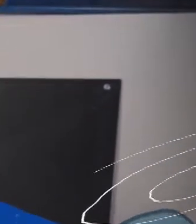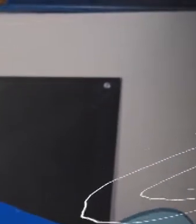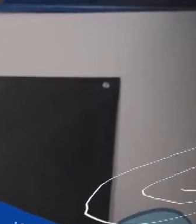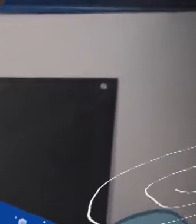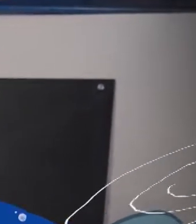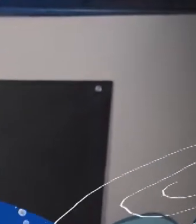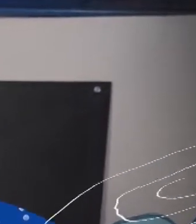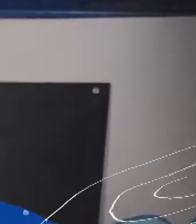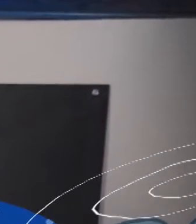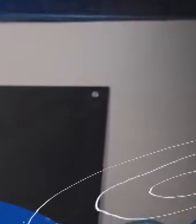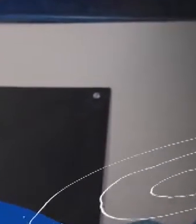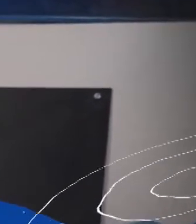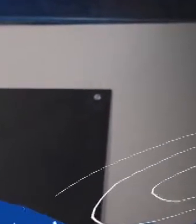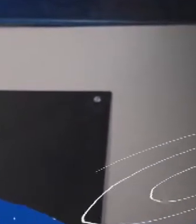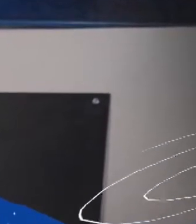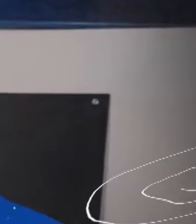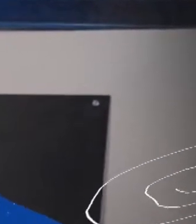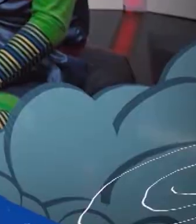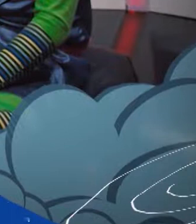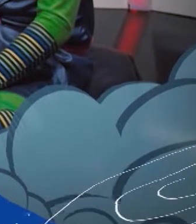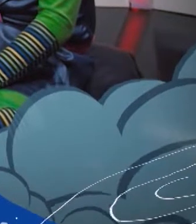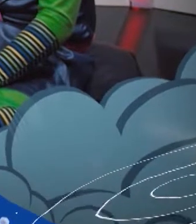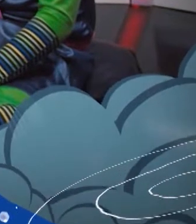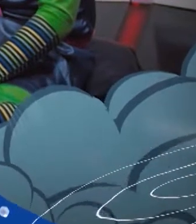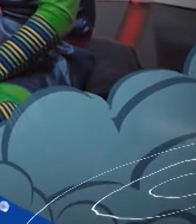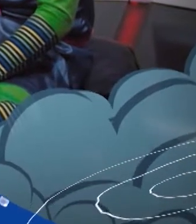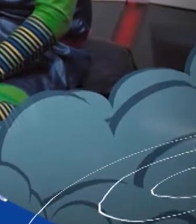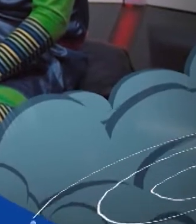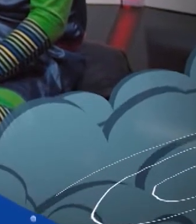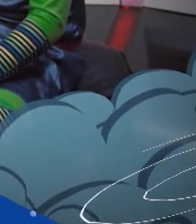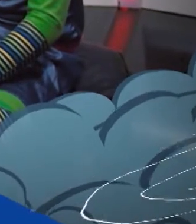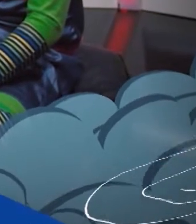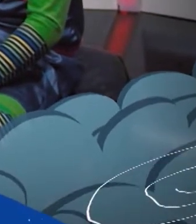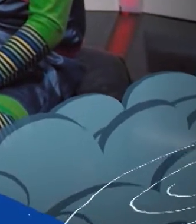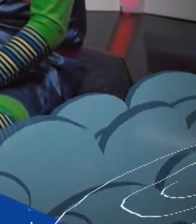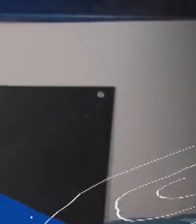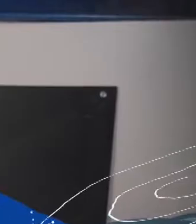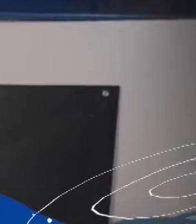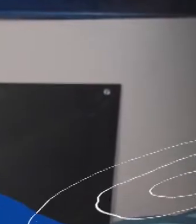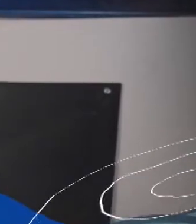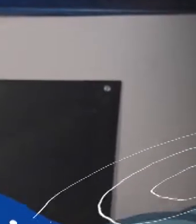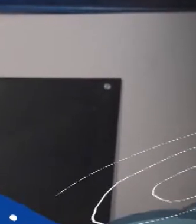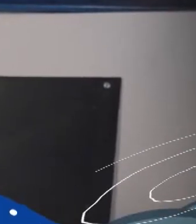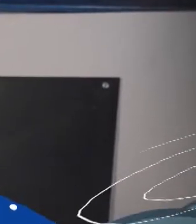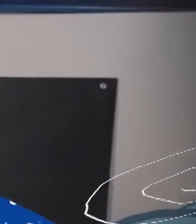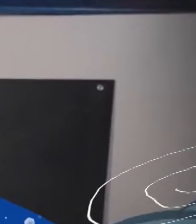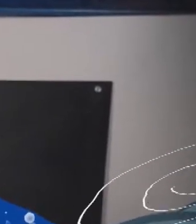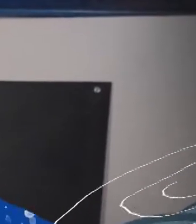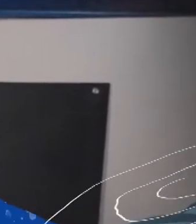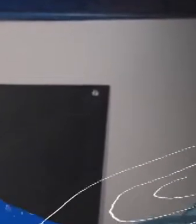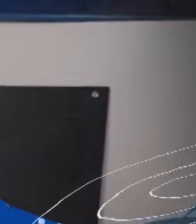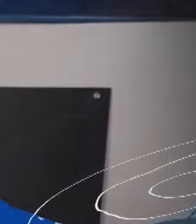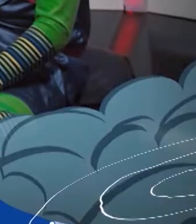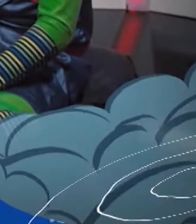anterior. Ojalá que esto pronto suceda, así podrá descansar mi pena hasta la próxima